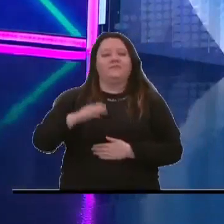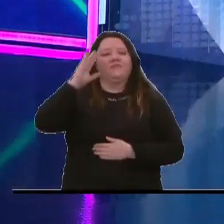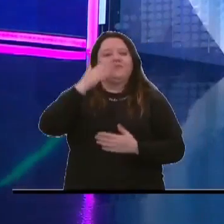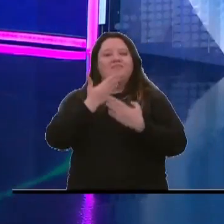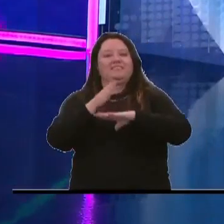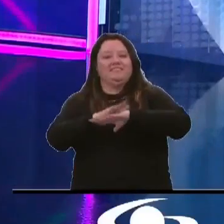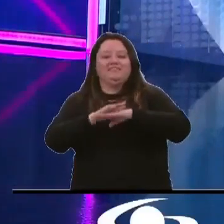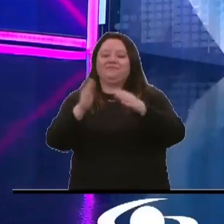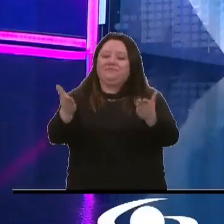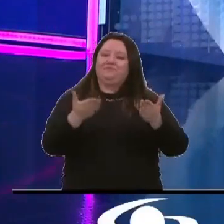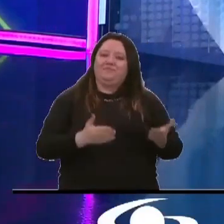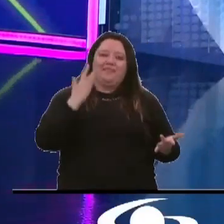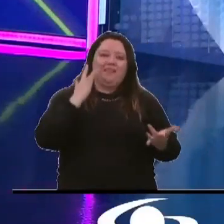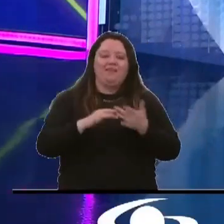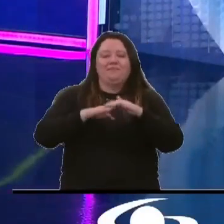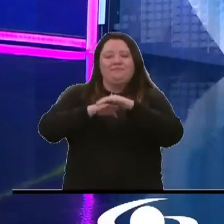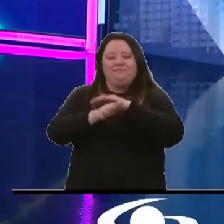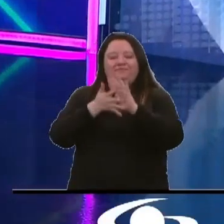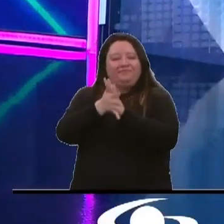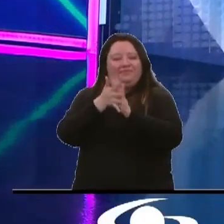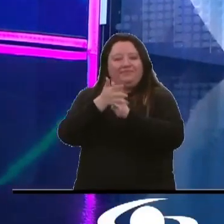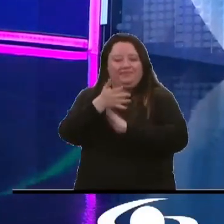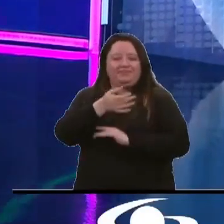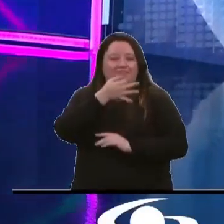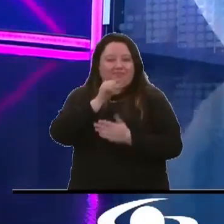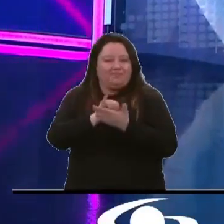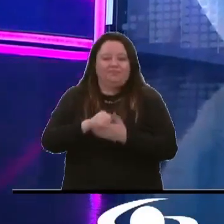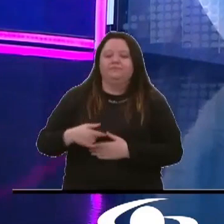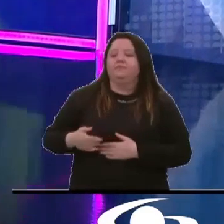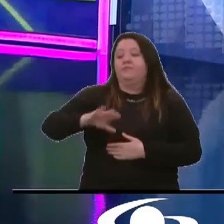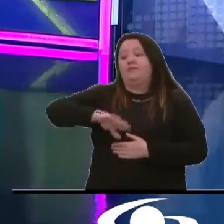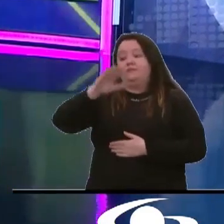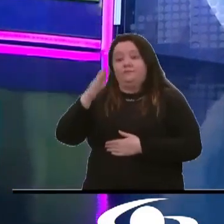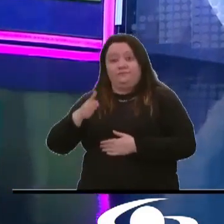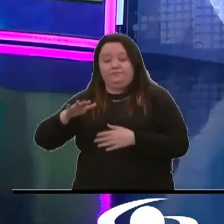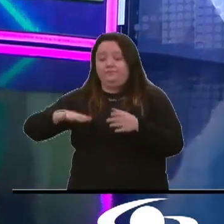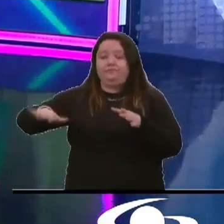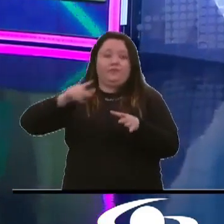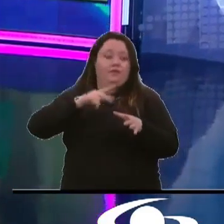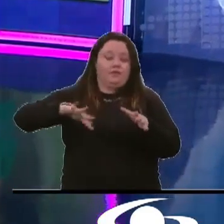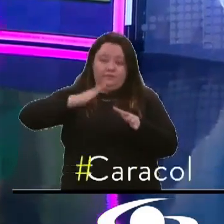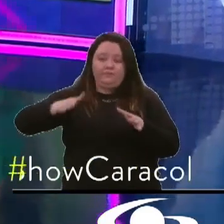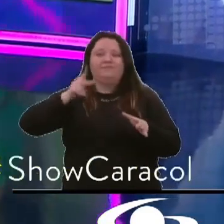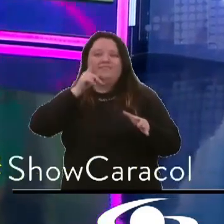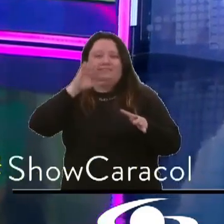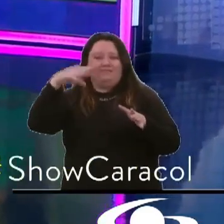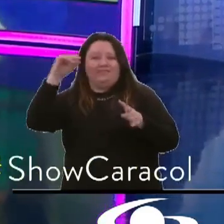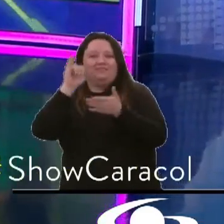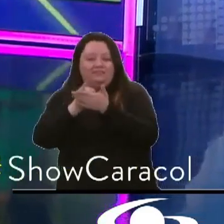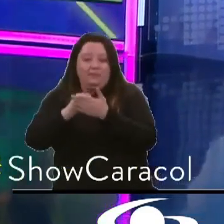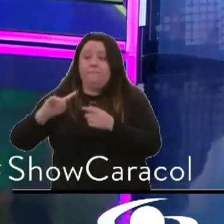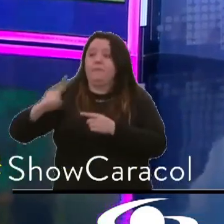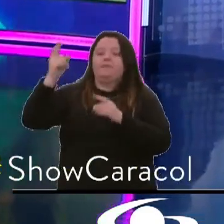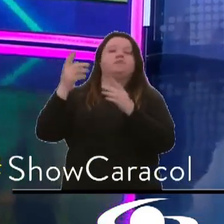Hola, muy buenas tardes. Bienvenidos al show Caracol. Armenia, la capital del Quindío, le dio la bienvenida a la Semana Mayor con el inicio del primer festival de